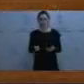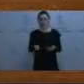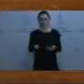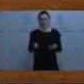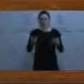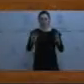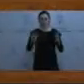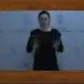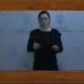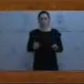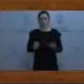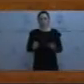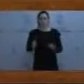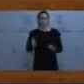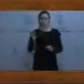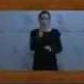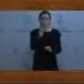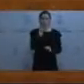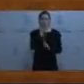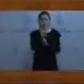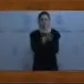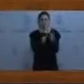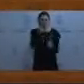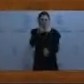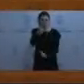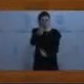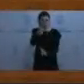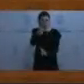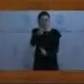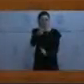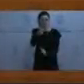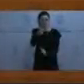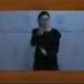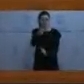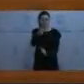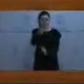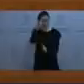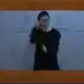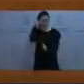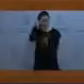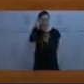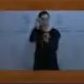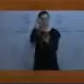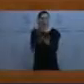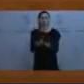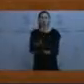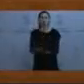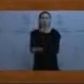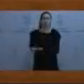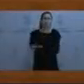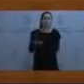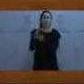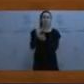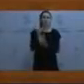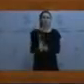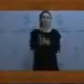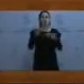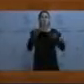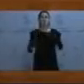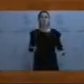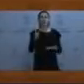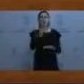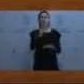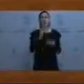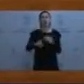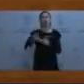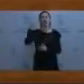tras la interpelación sigue consecuentemente una moción. Esta interpelación la tuvimos hace